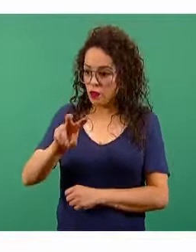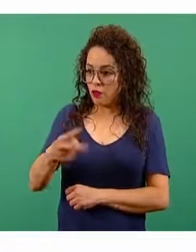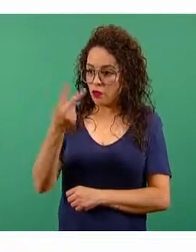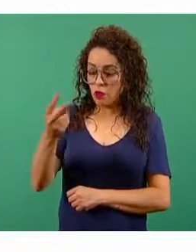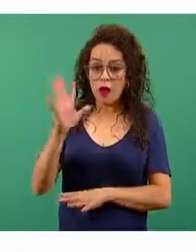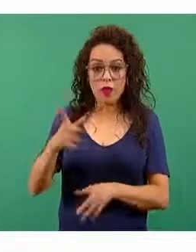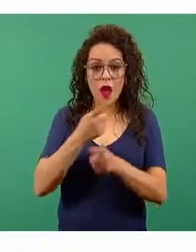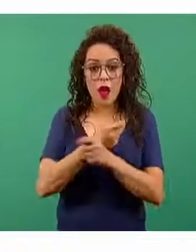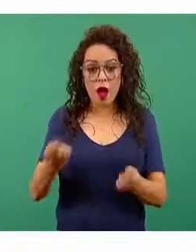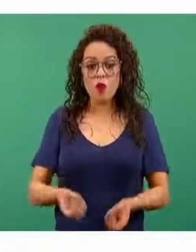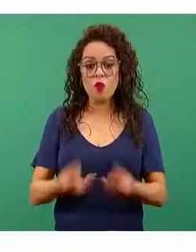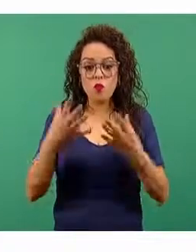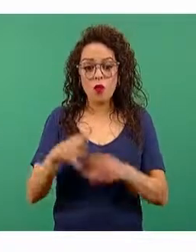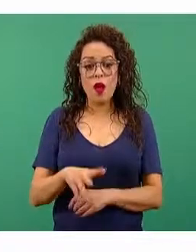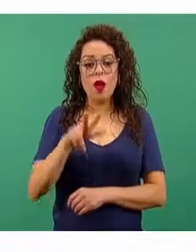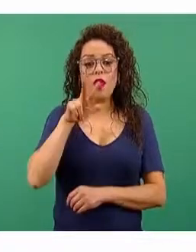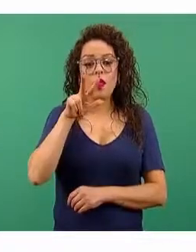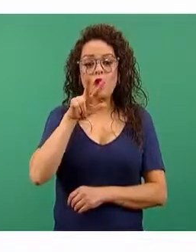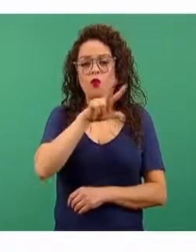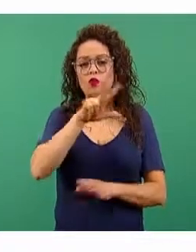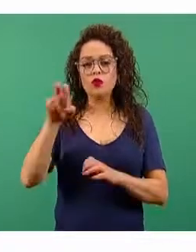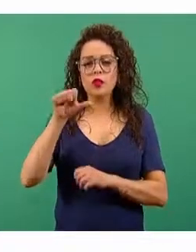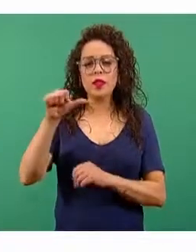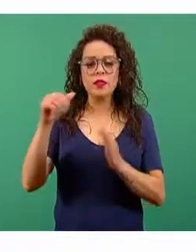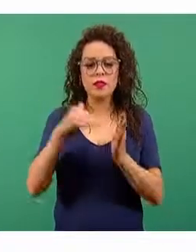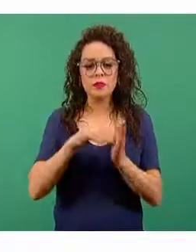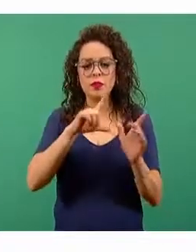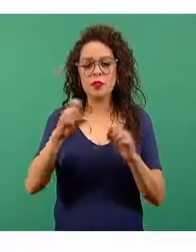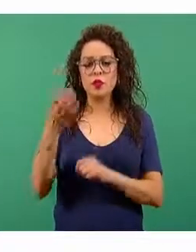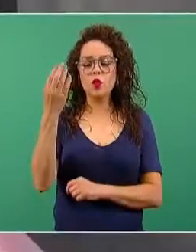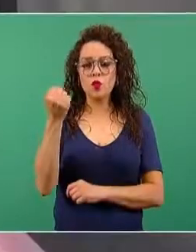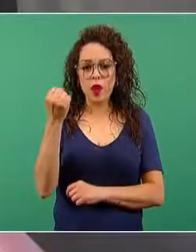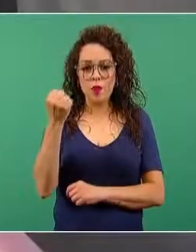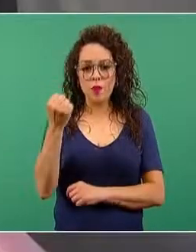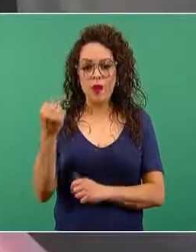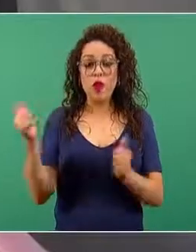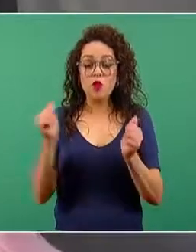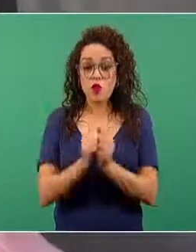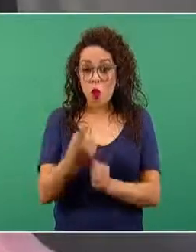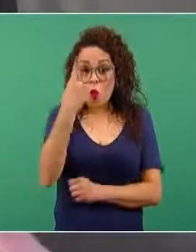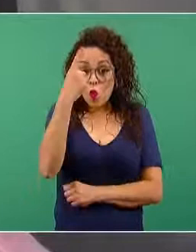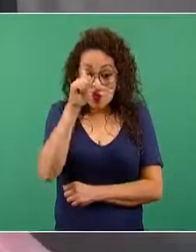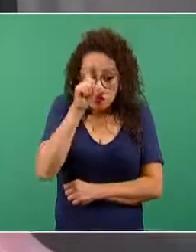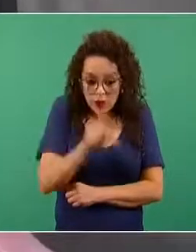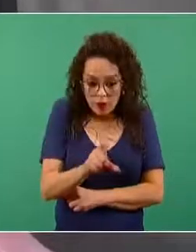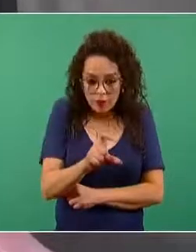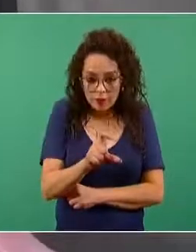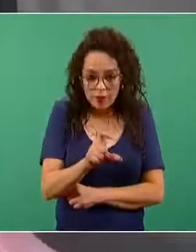a 816.709 personas con una dosis, más